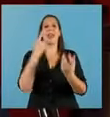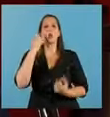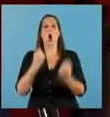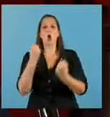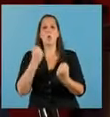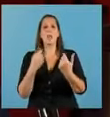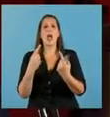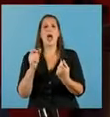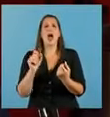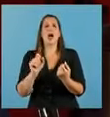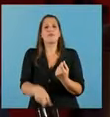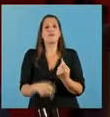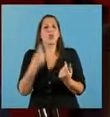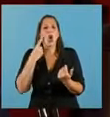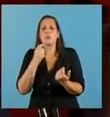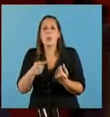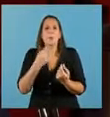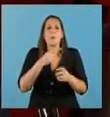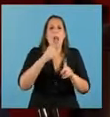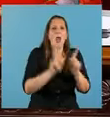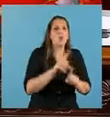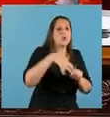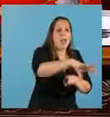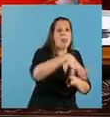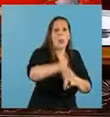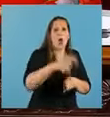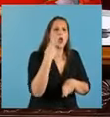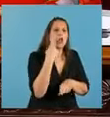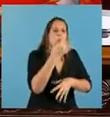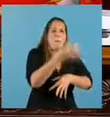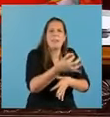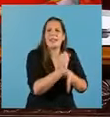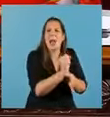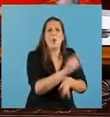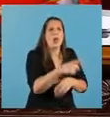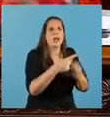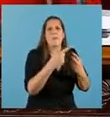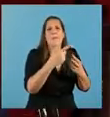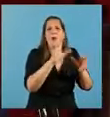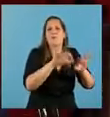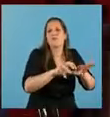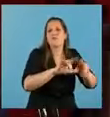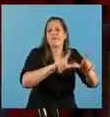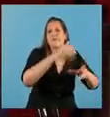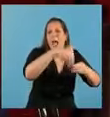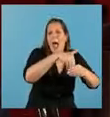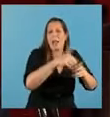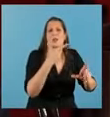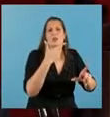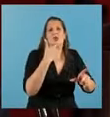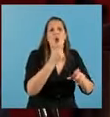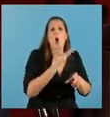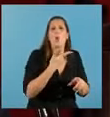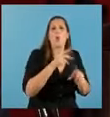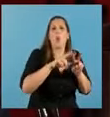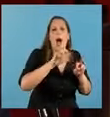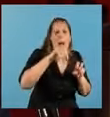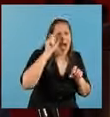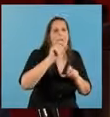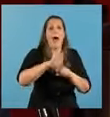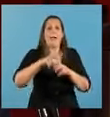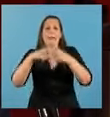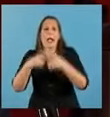para sectores intensivos en conocimiento como software, biotecnología y robótica. La ley incorpora una perspectiva